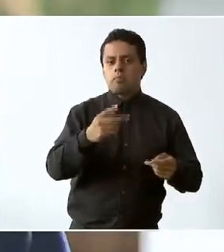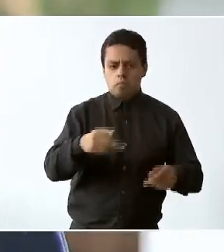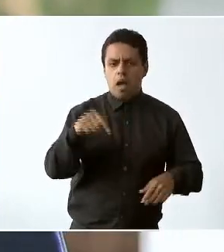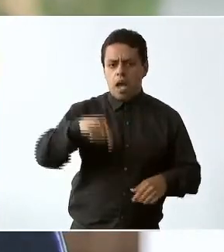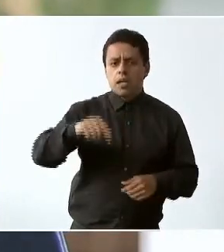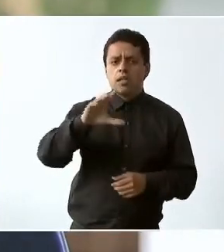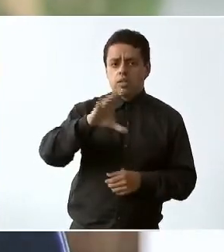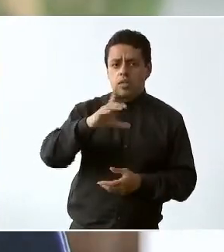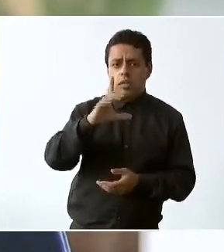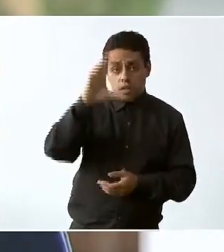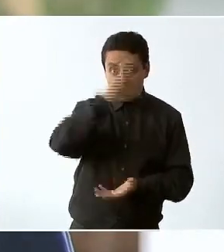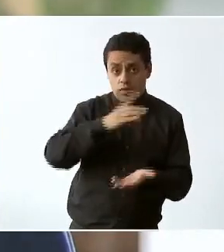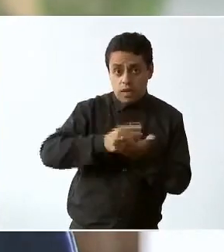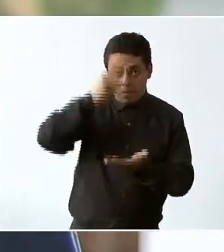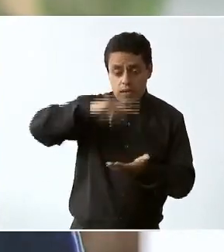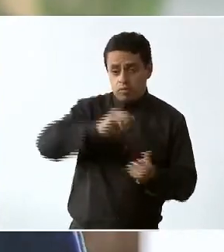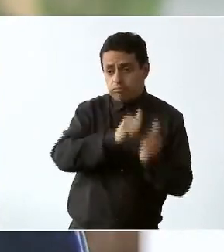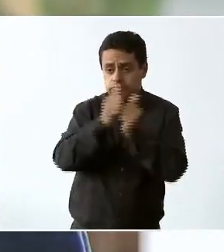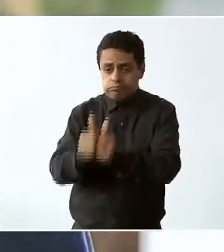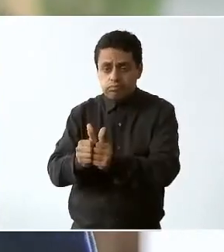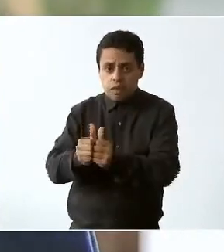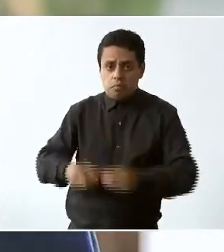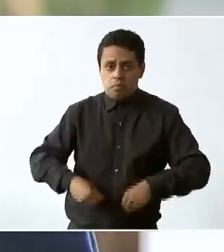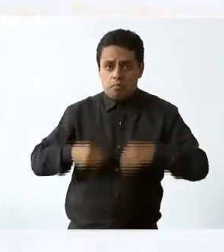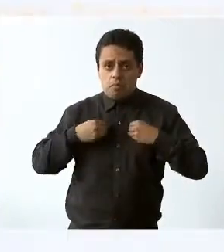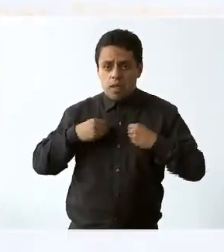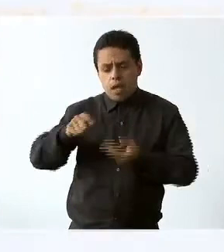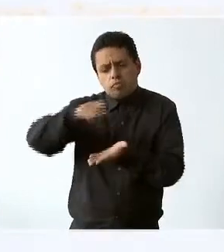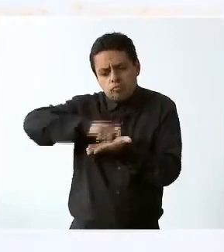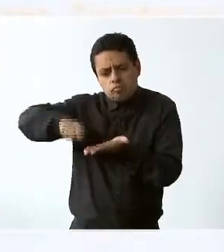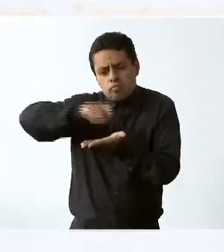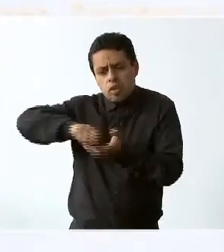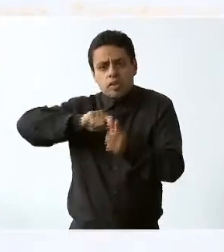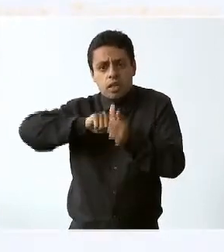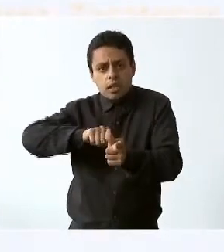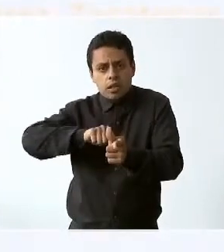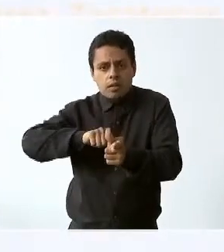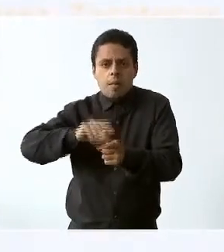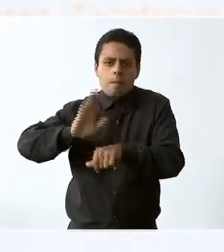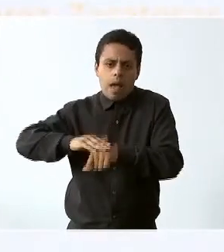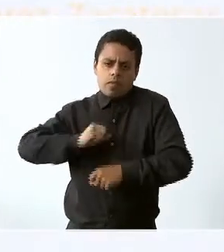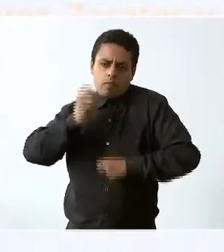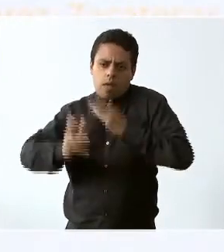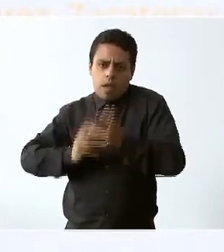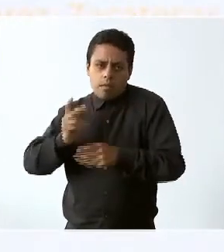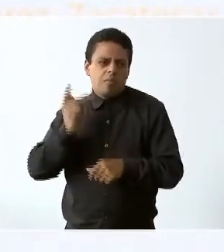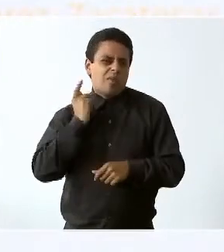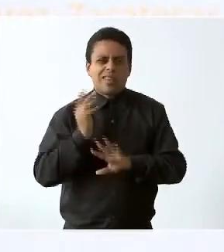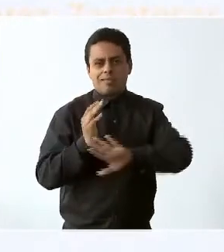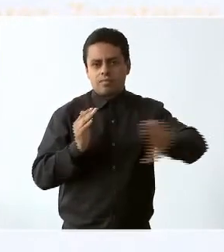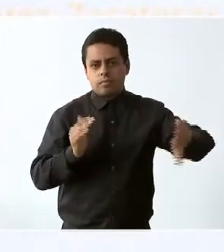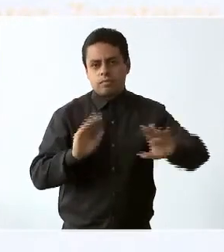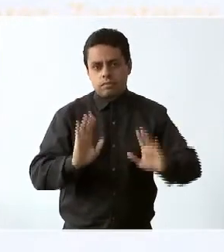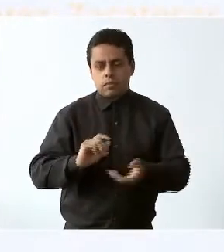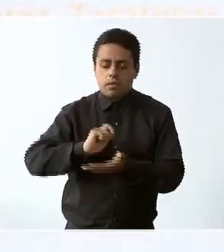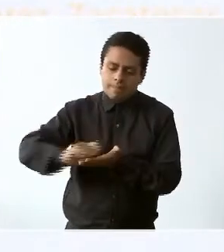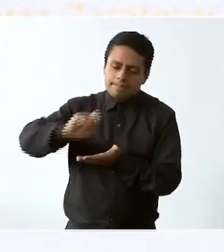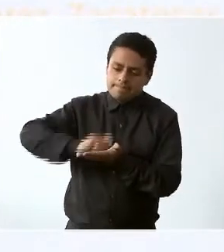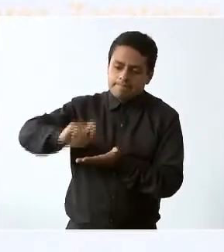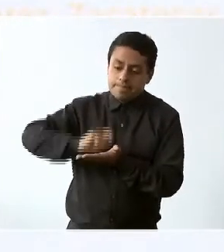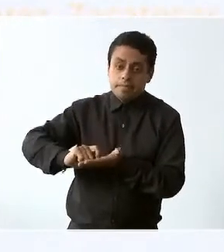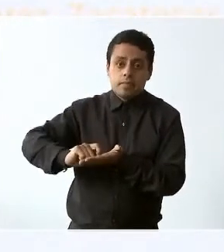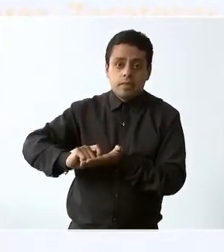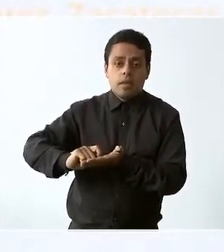sigue escribiendo, aunque más de literatura que de política. También en ese año imparte clases